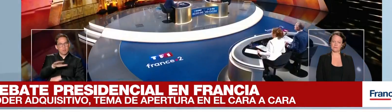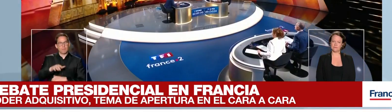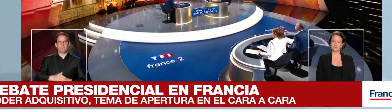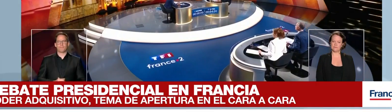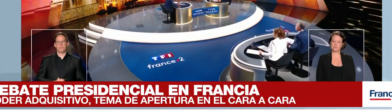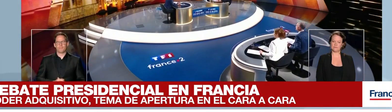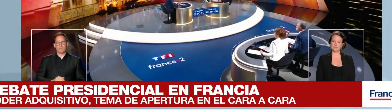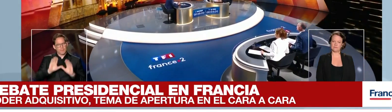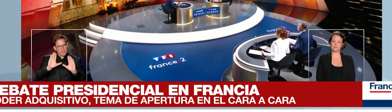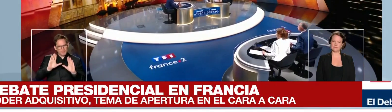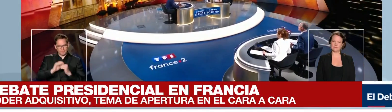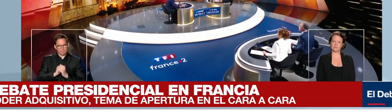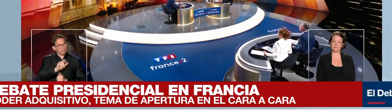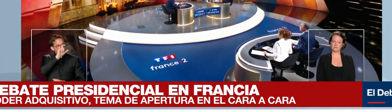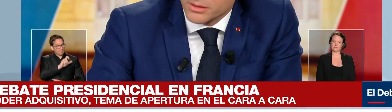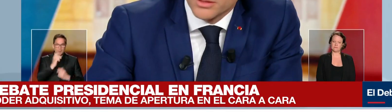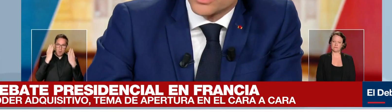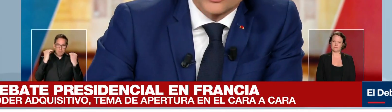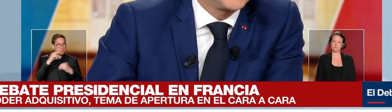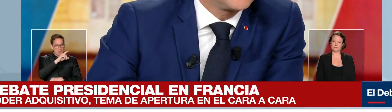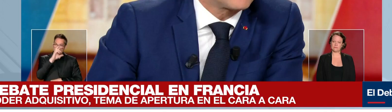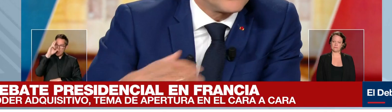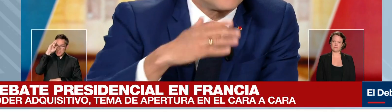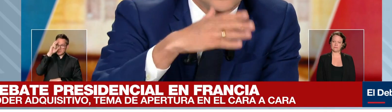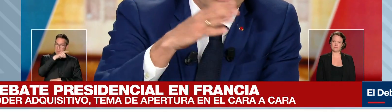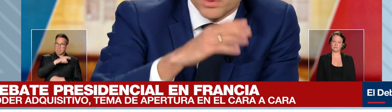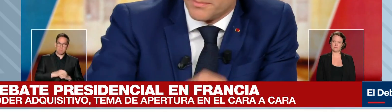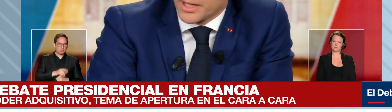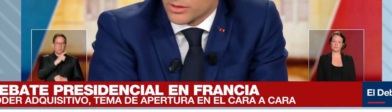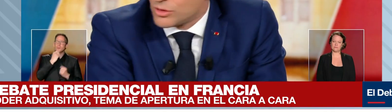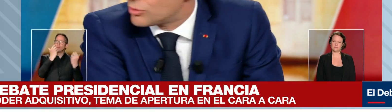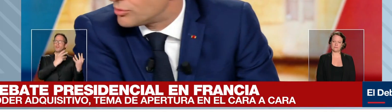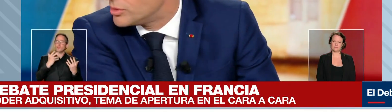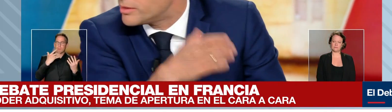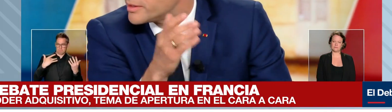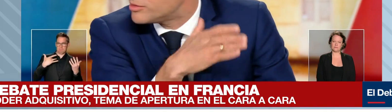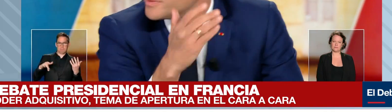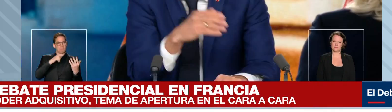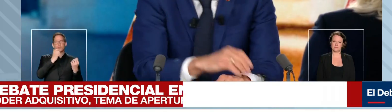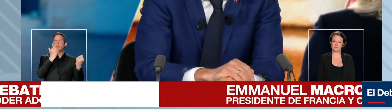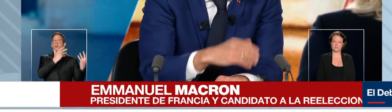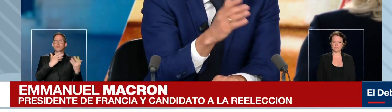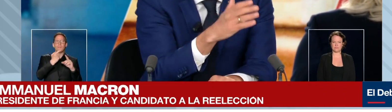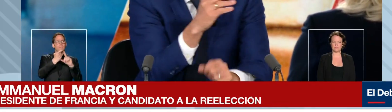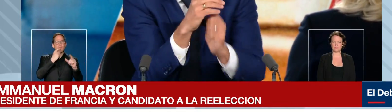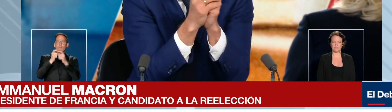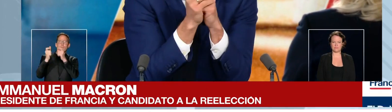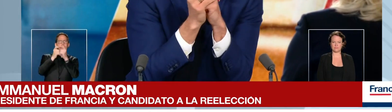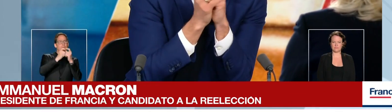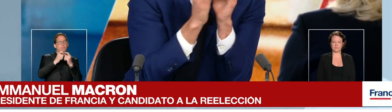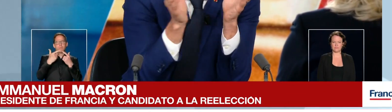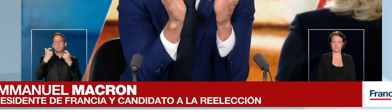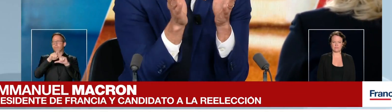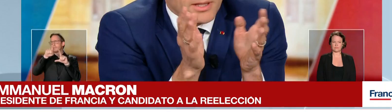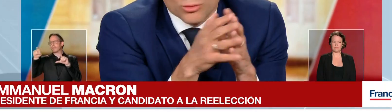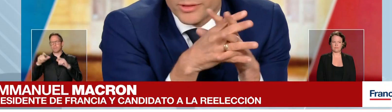particular? Primero que todo, la señora Le Pen tiene razón de decir que las cifras, en regular que no son los míos, que son los de los organismos independientes del